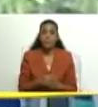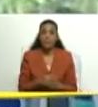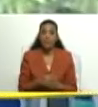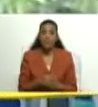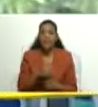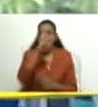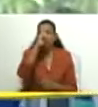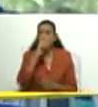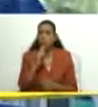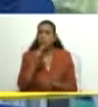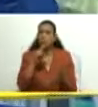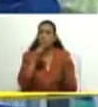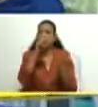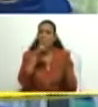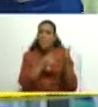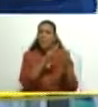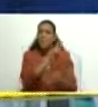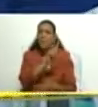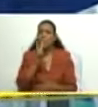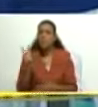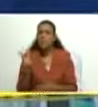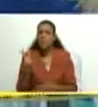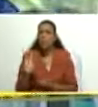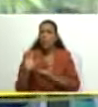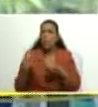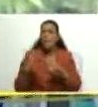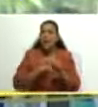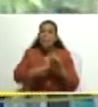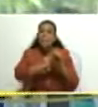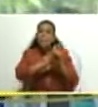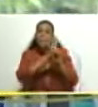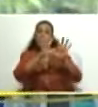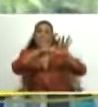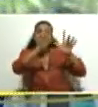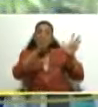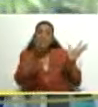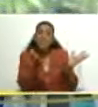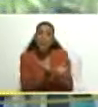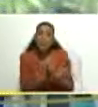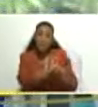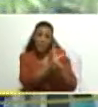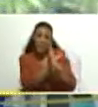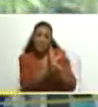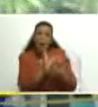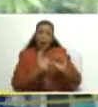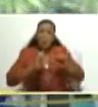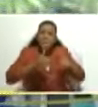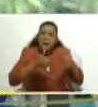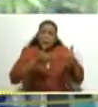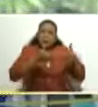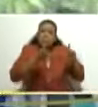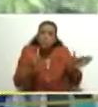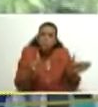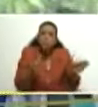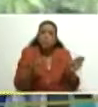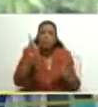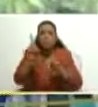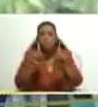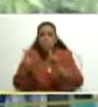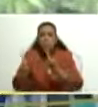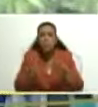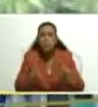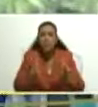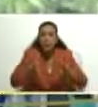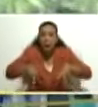del año 2022, estábamos empezando a salir de la pandemia. Y yo dije, estamos en una nueva época. La humanidad